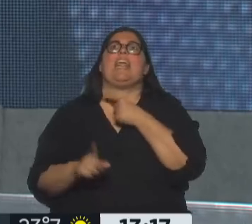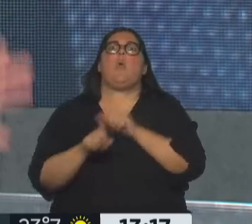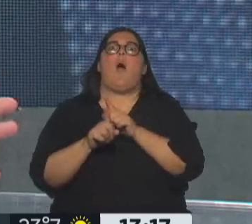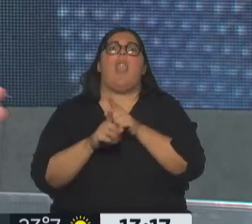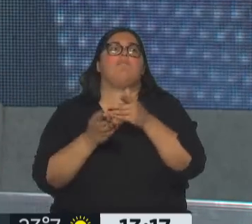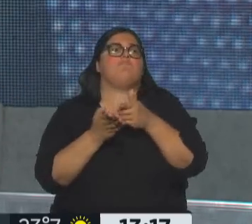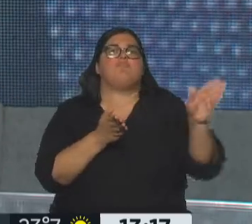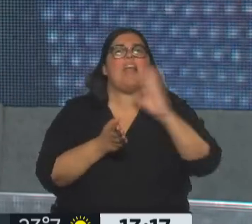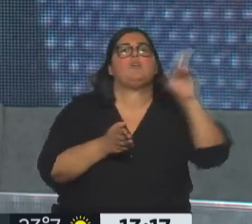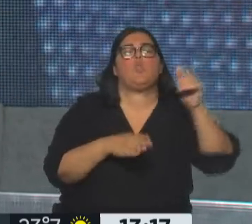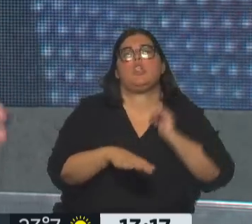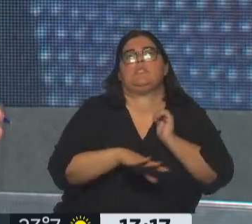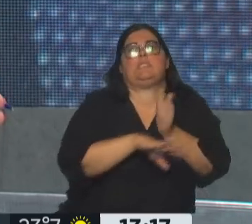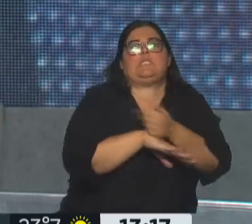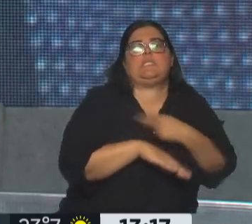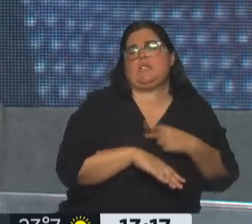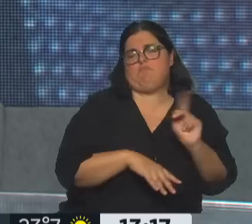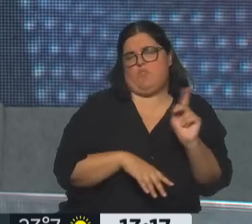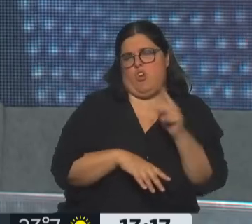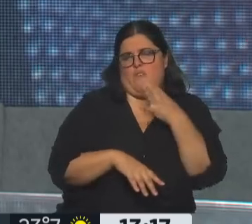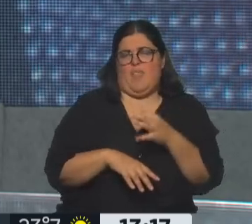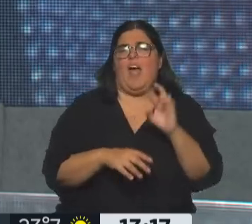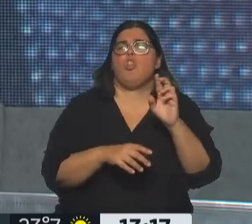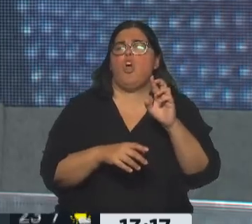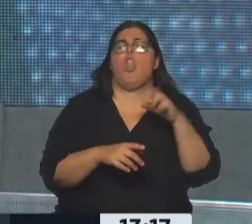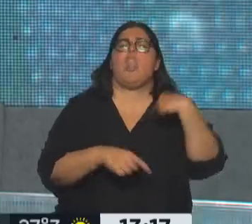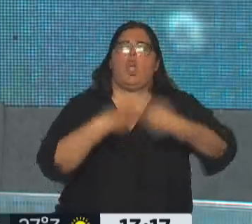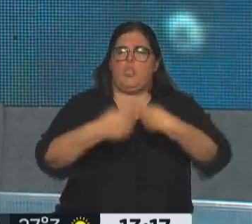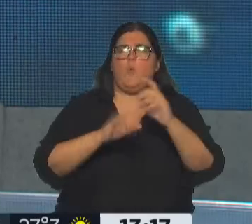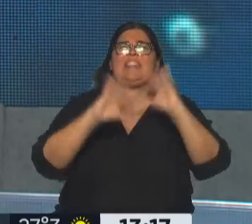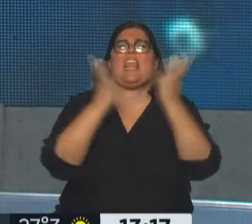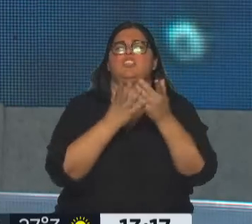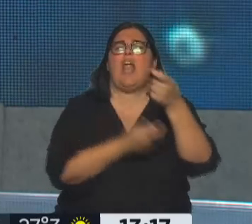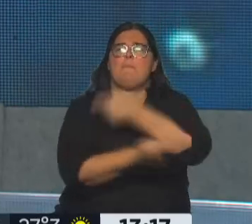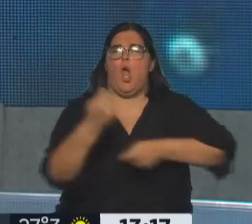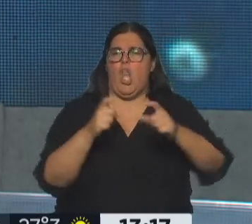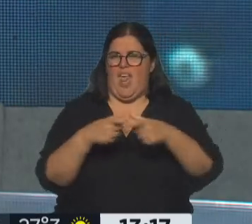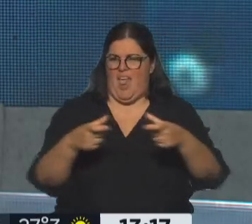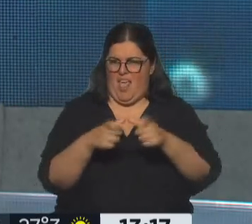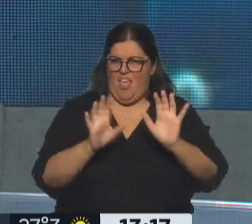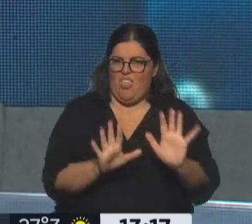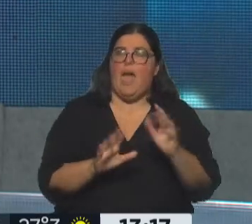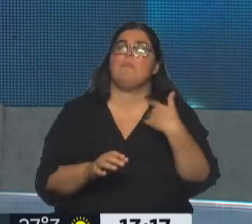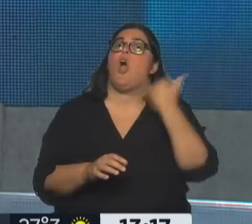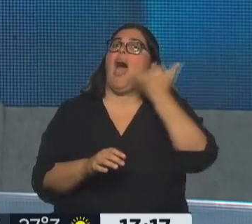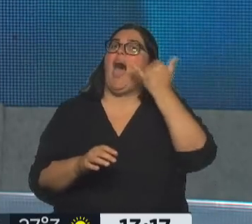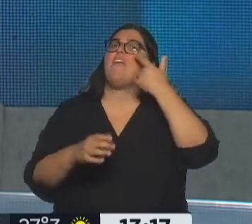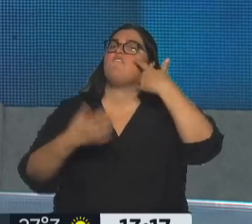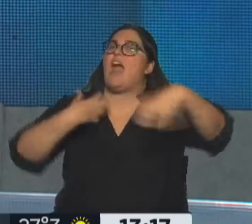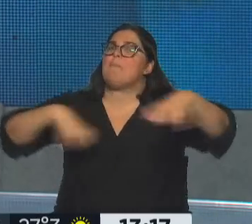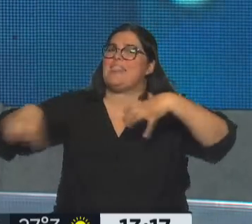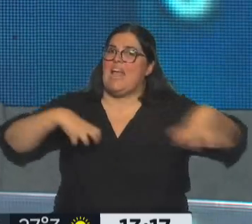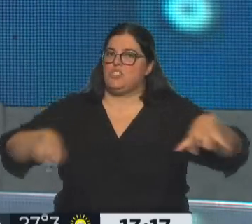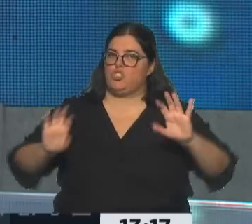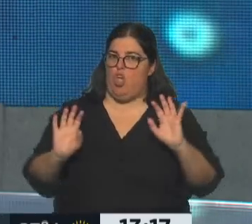una tendencia estructural, el dólar va a seguir siendo moneda internacional probablemente por un tiempo más. Lo que está viendo es fragmentación y